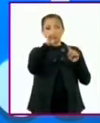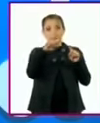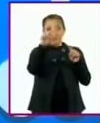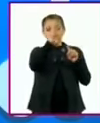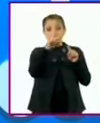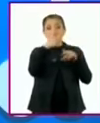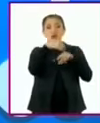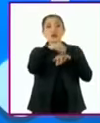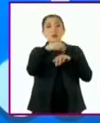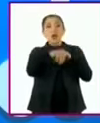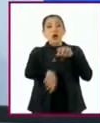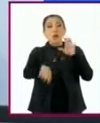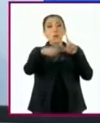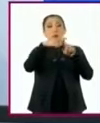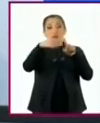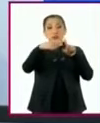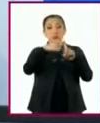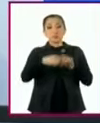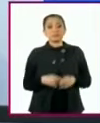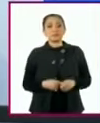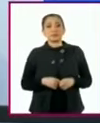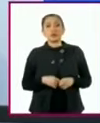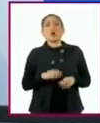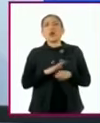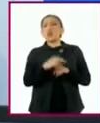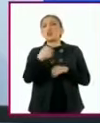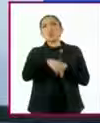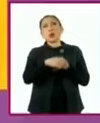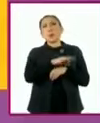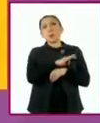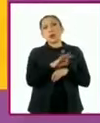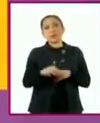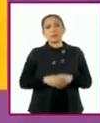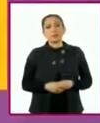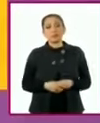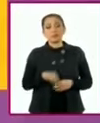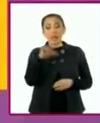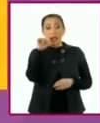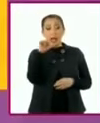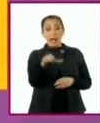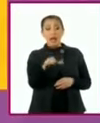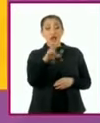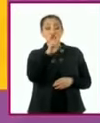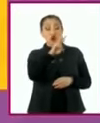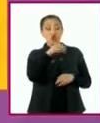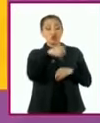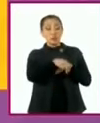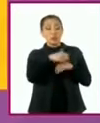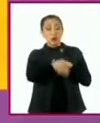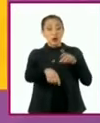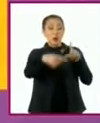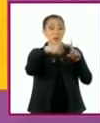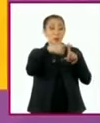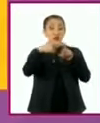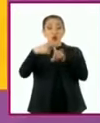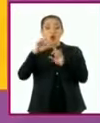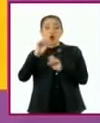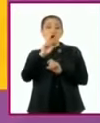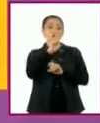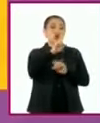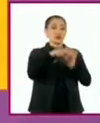número con signo positivo. ¿Qué números pueden ser? Ah, dos números positivos o dos números